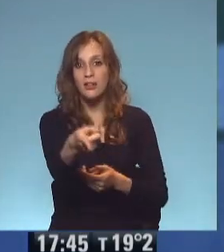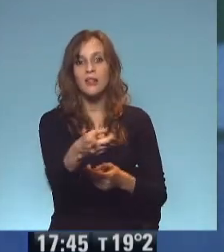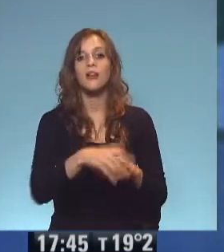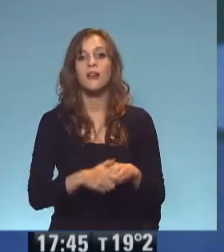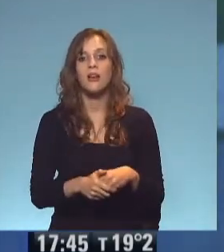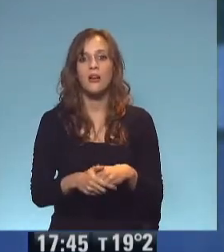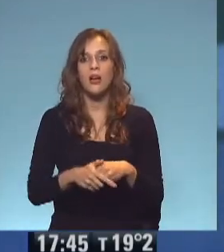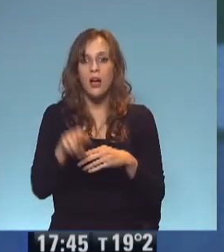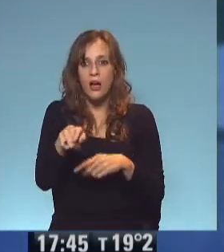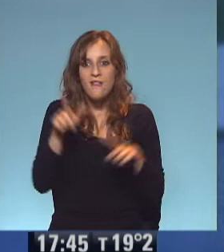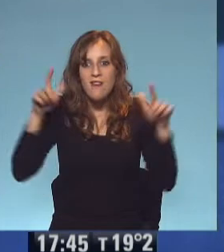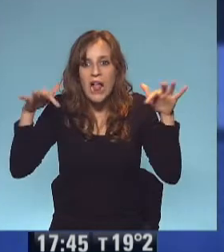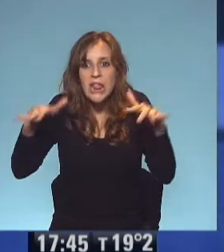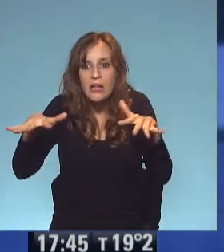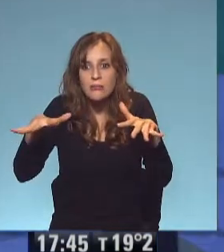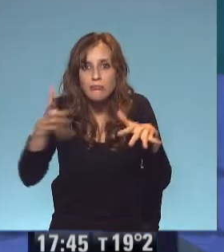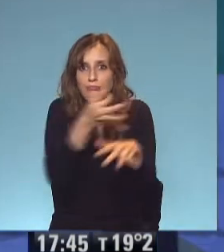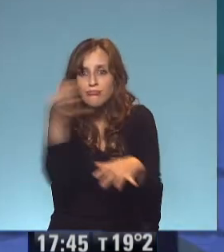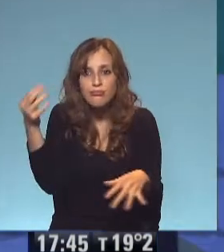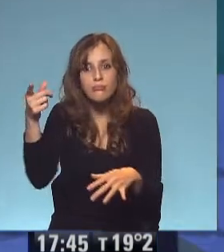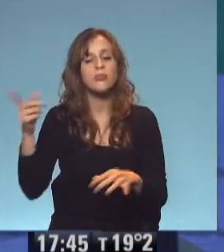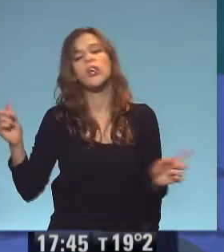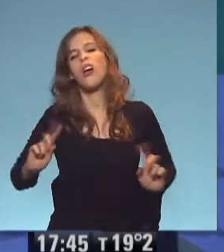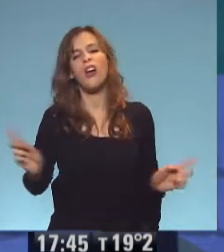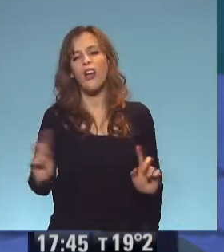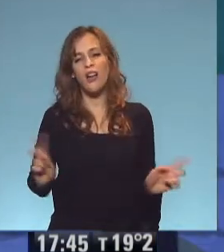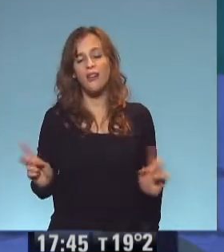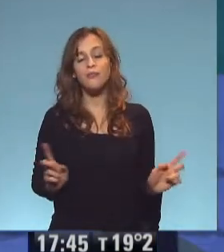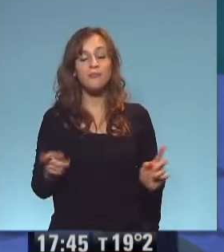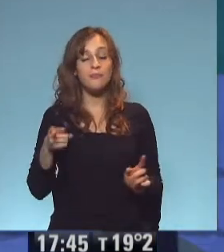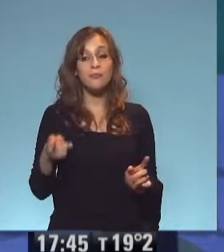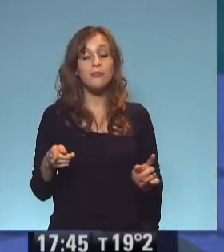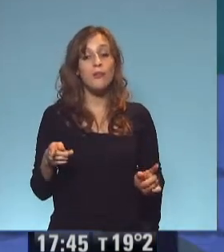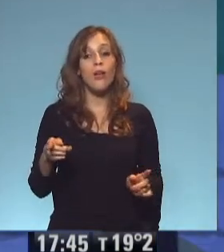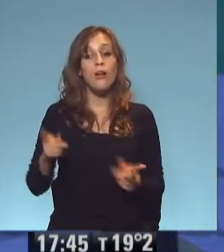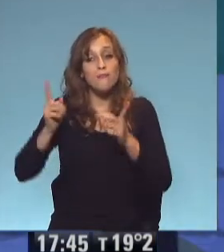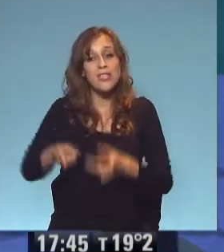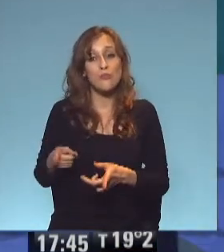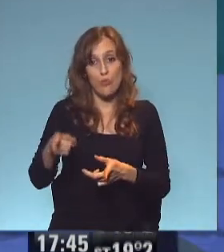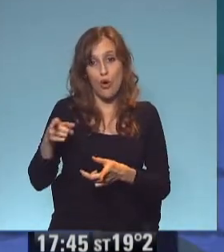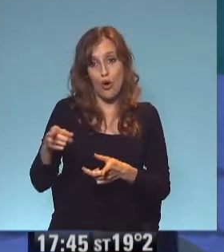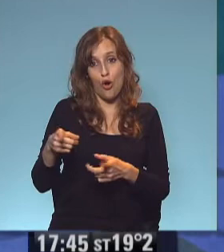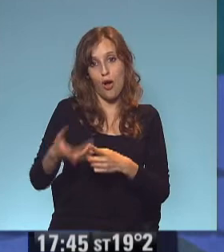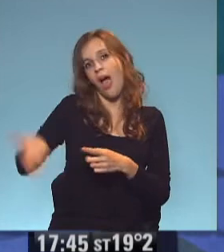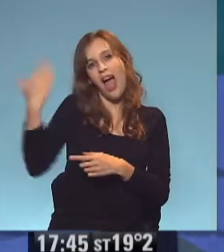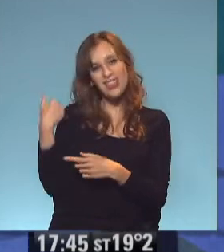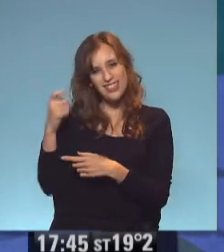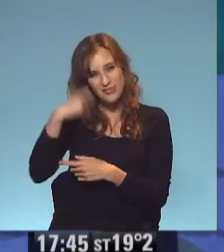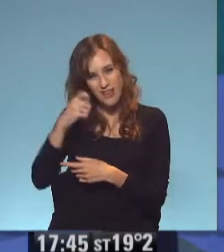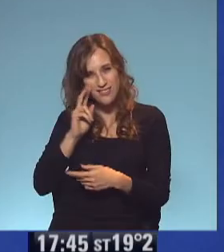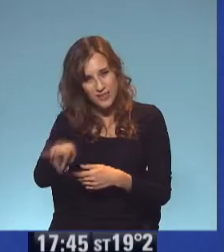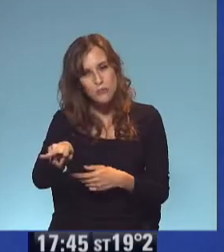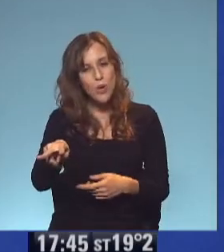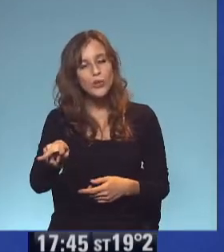¡Ah! ¡Un fantasma extraterrestre! ¡No! Este loro, al igual que los animales que vimos en la granja del Dr.